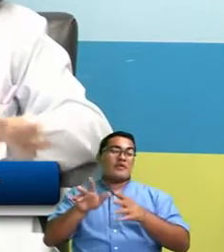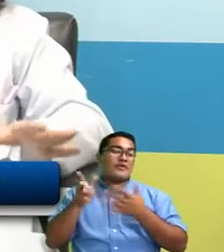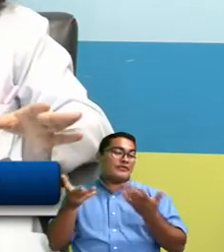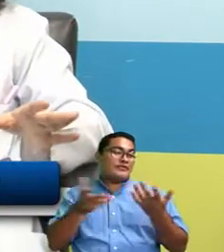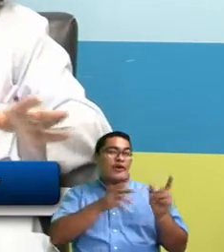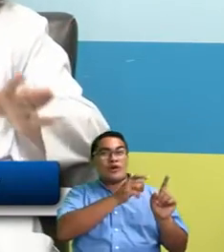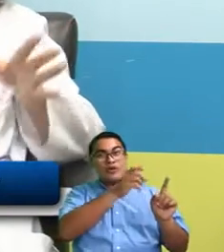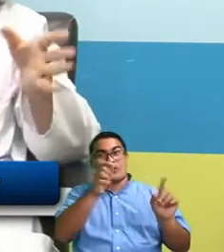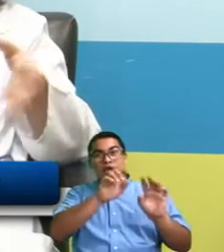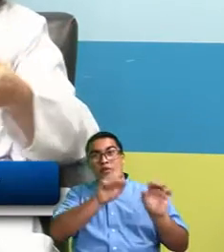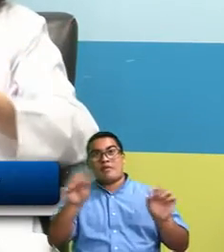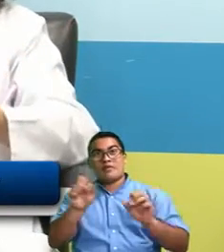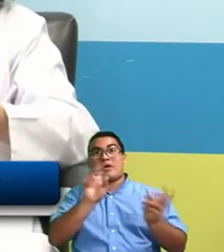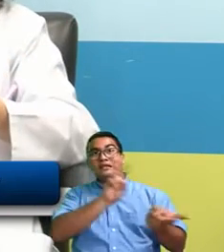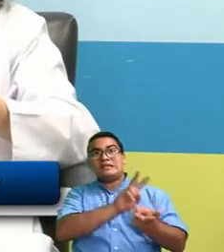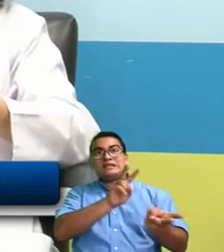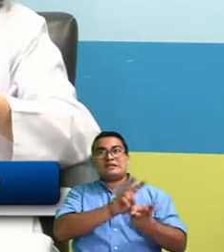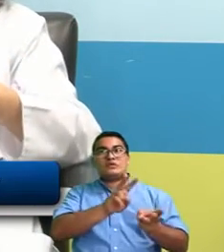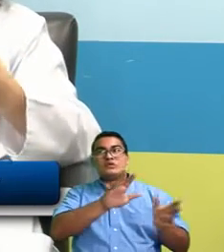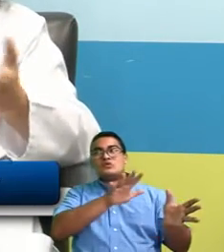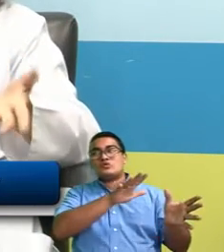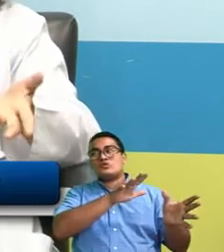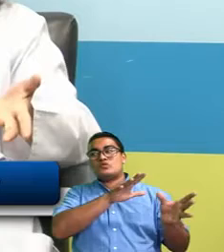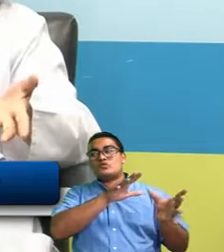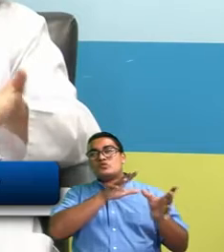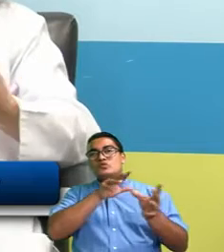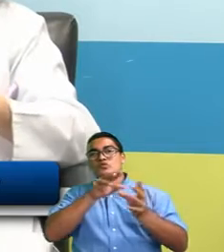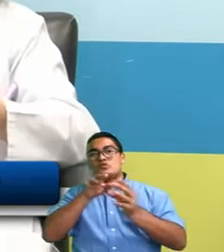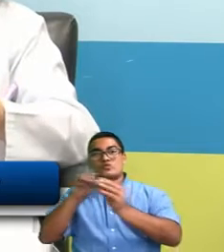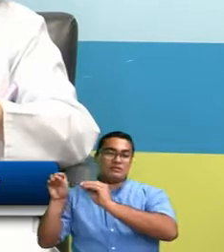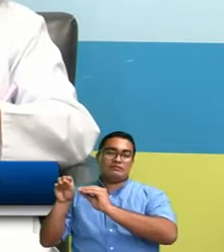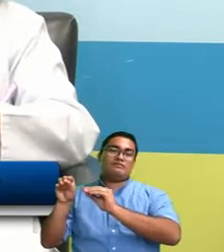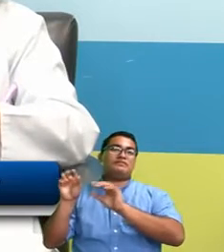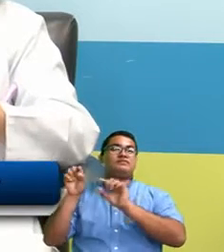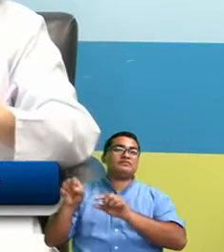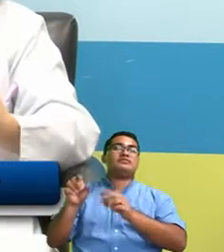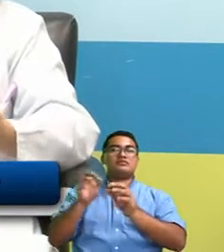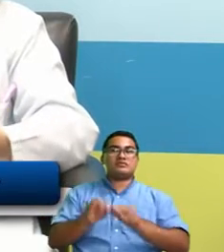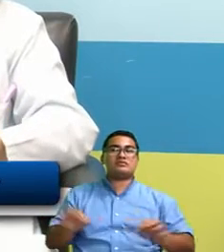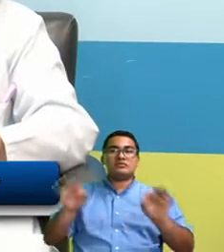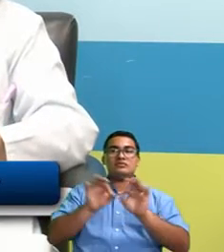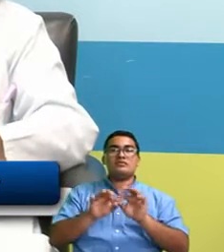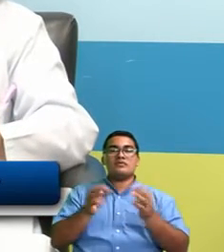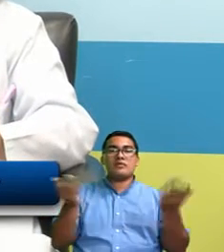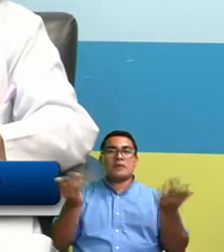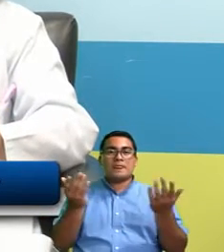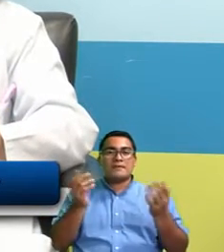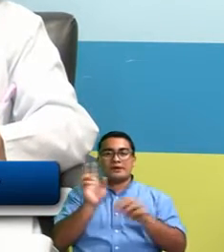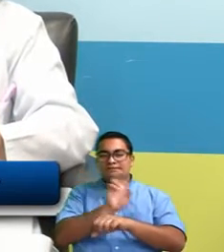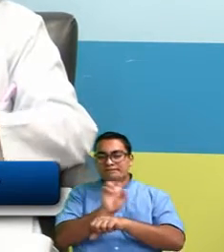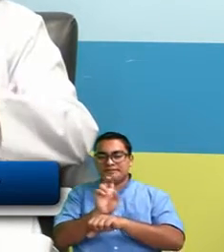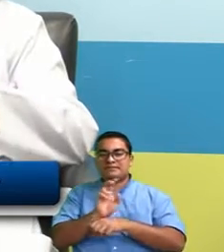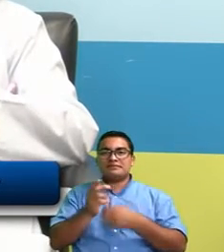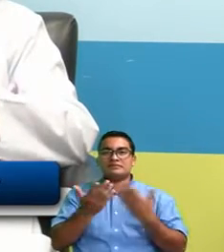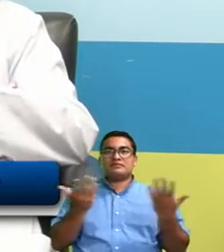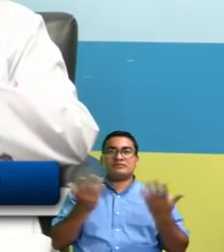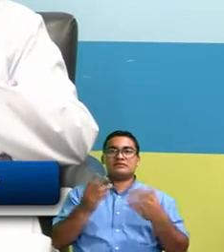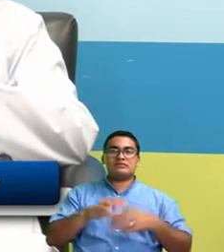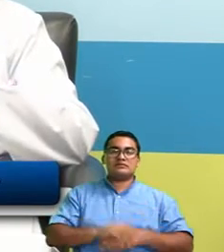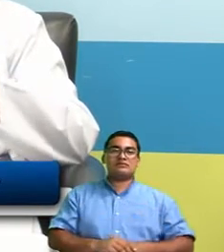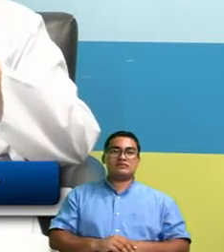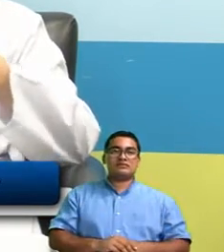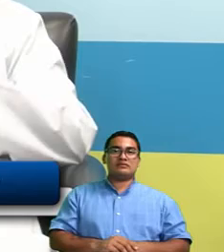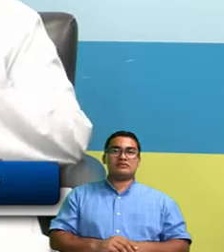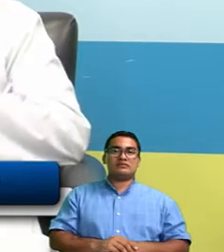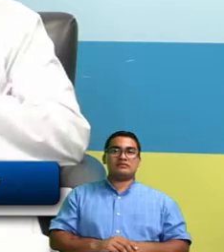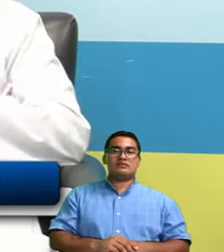varias de esas parejas sexuales de esa persona fueron de riesgo. Entonces, de ahí la importancia de la vigilancia. Ya, porque tal vez